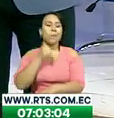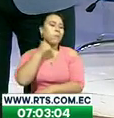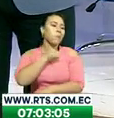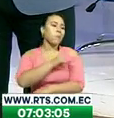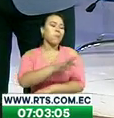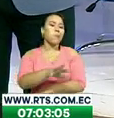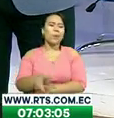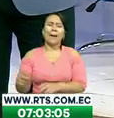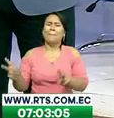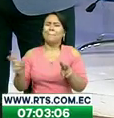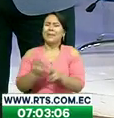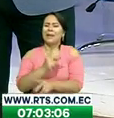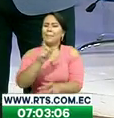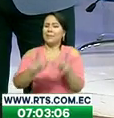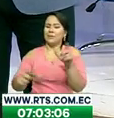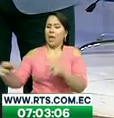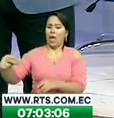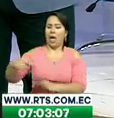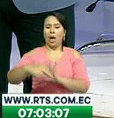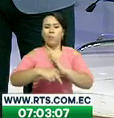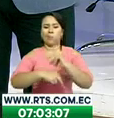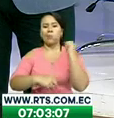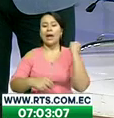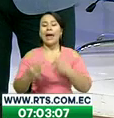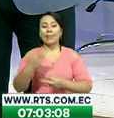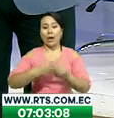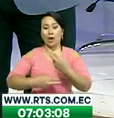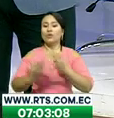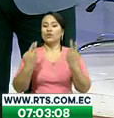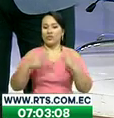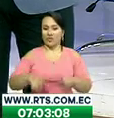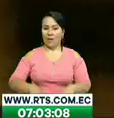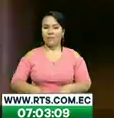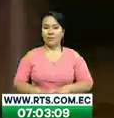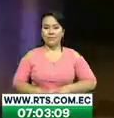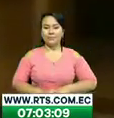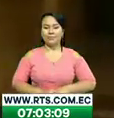y robo a personas y también a negocios.